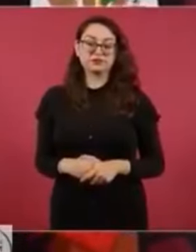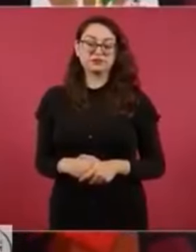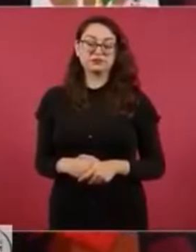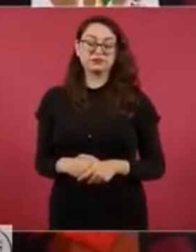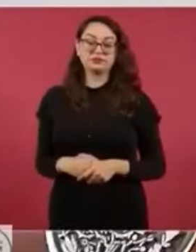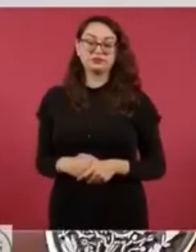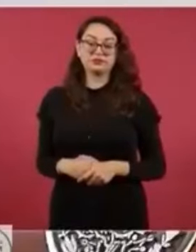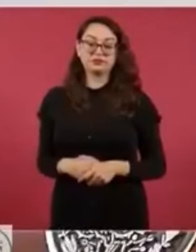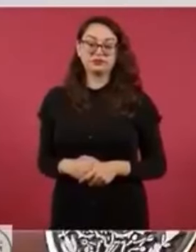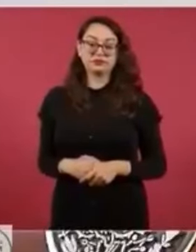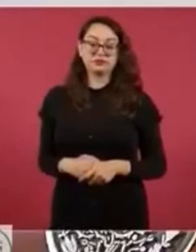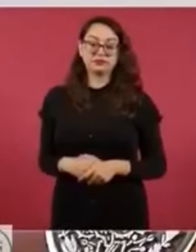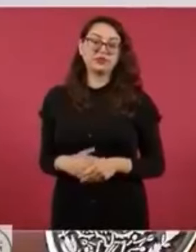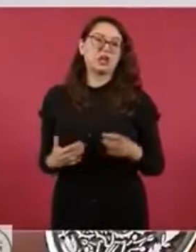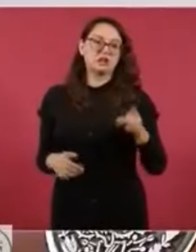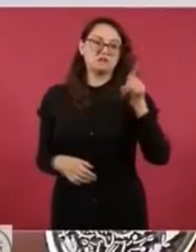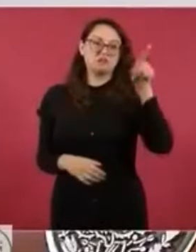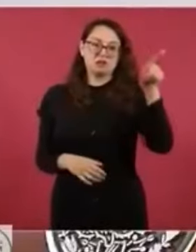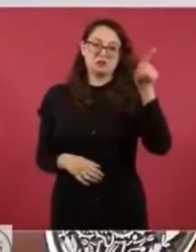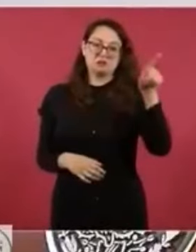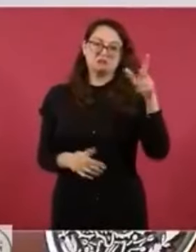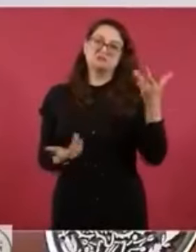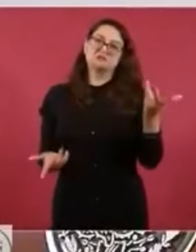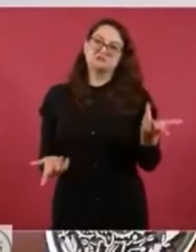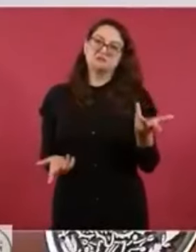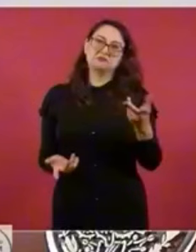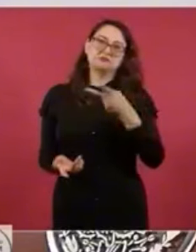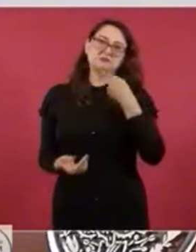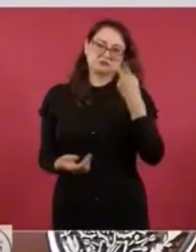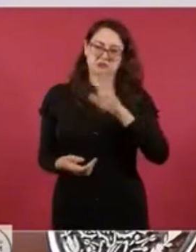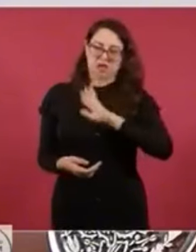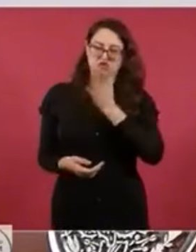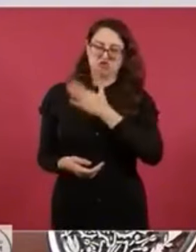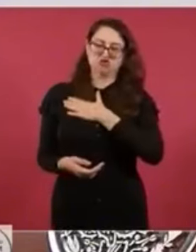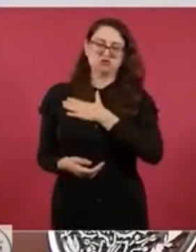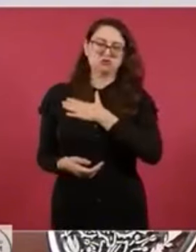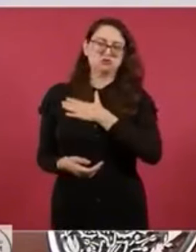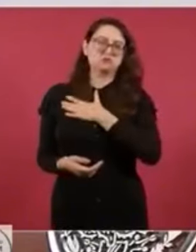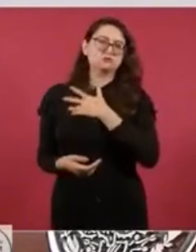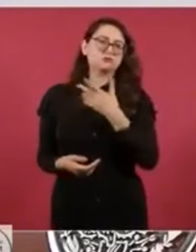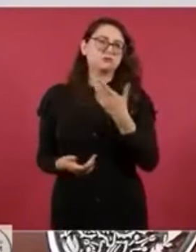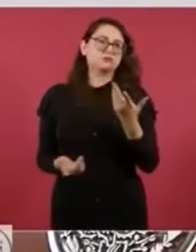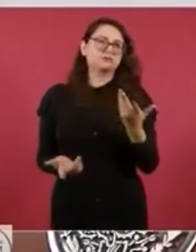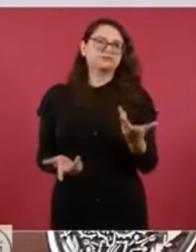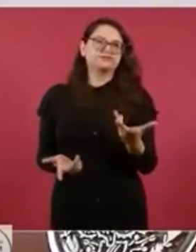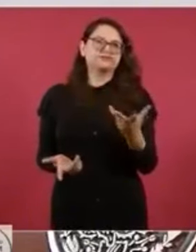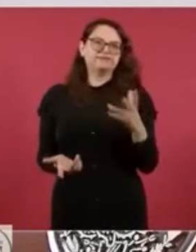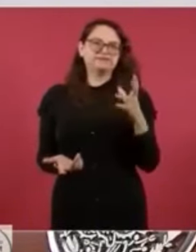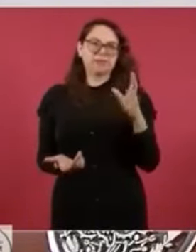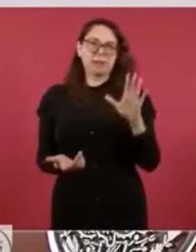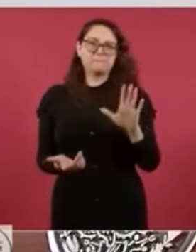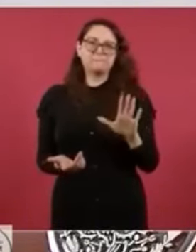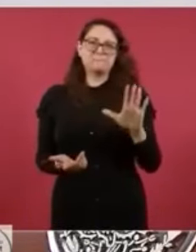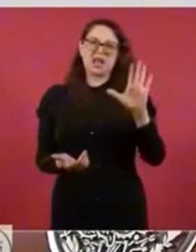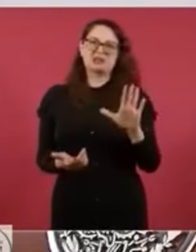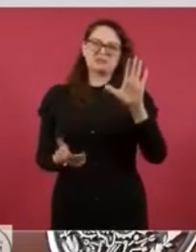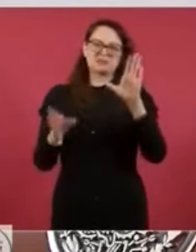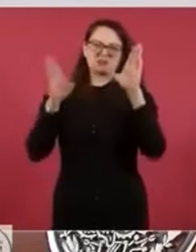hispana de la derecha en el mundo como la sede